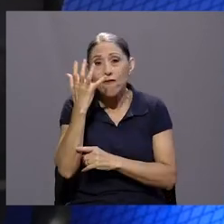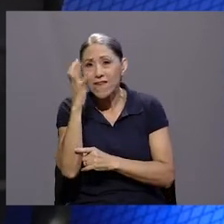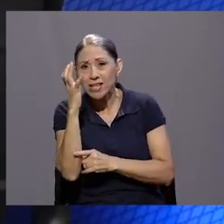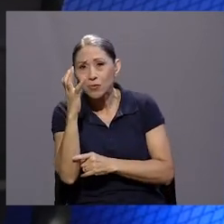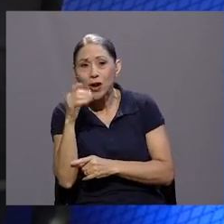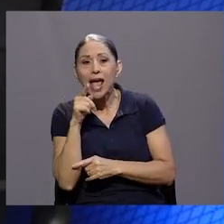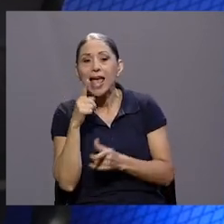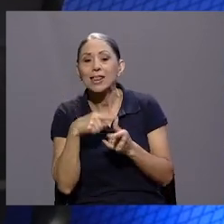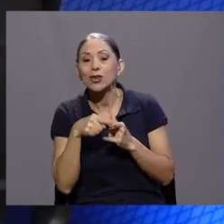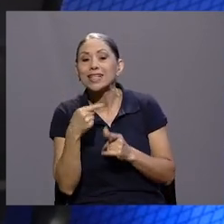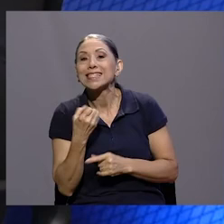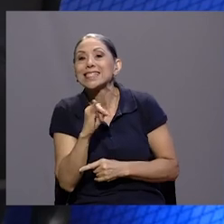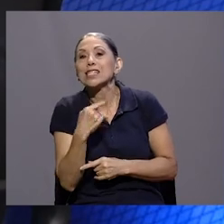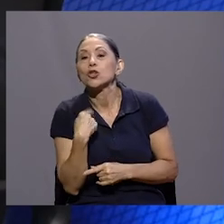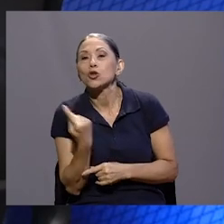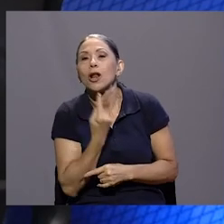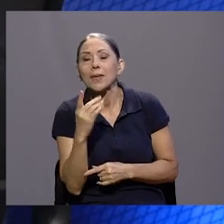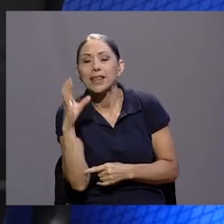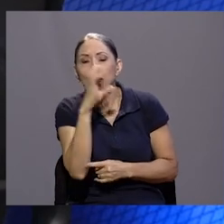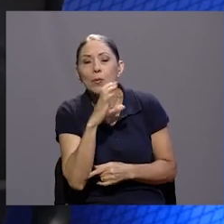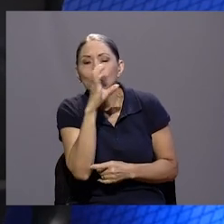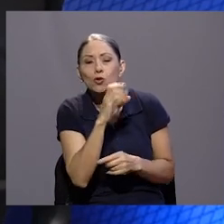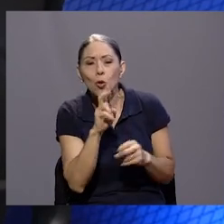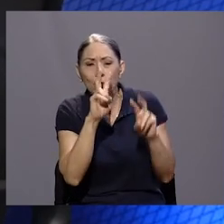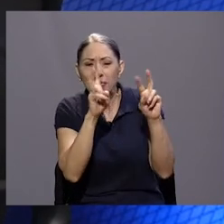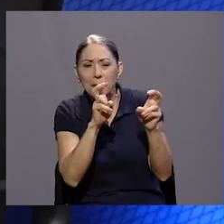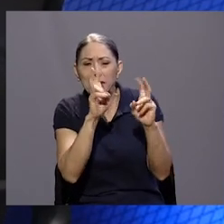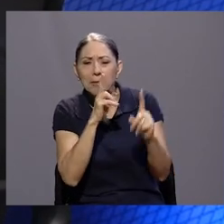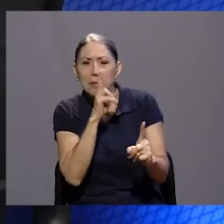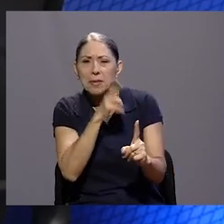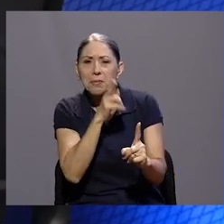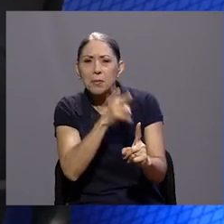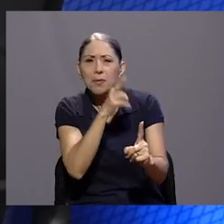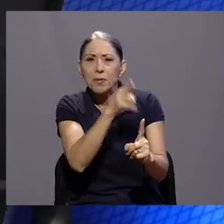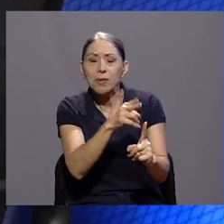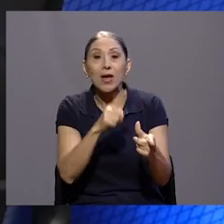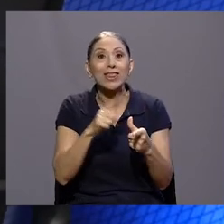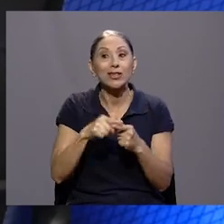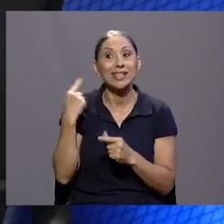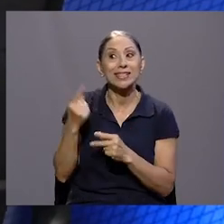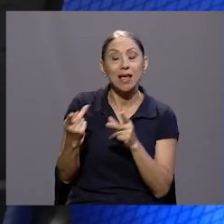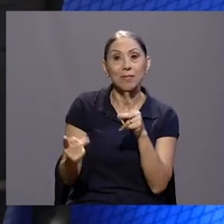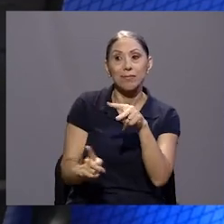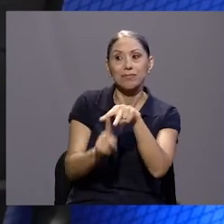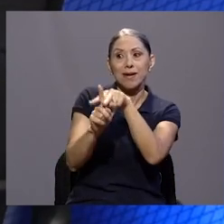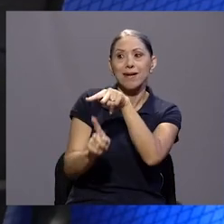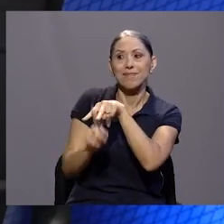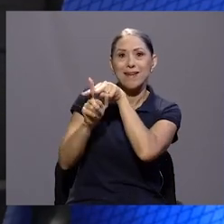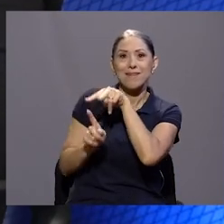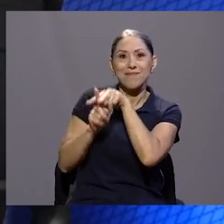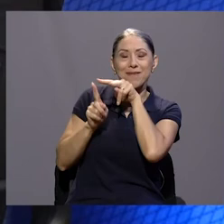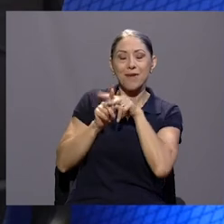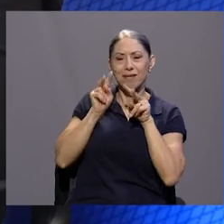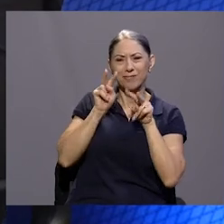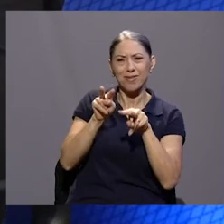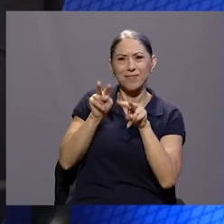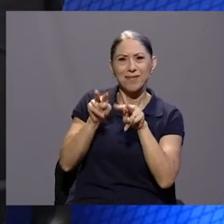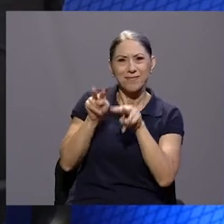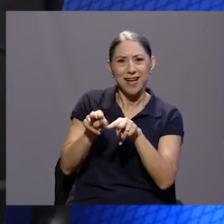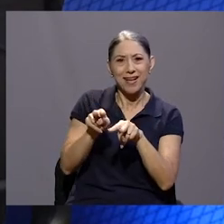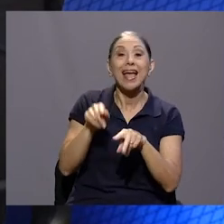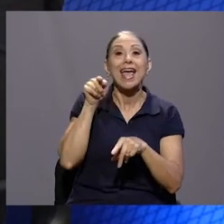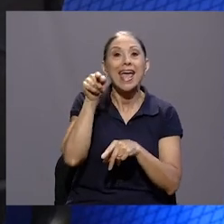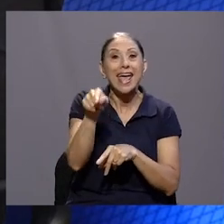de terribles me van a salir solo noticias y solo busco ejercicios o me va a salir y es casi que hacer un algoritmo pero en nuestra vida